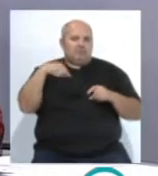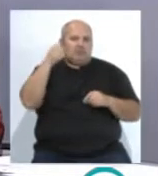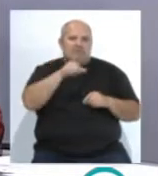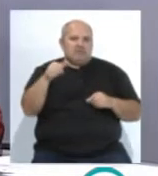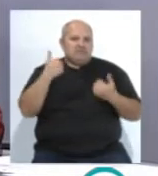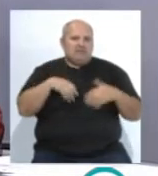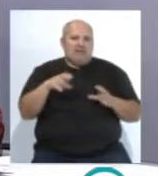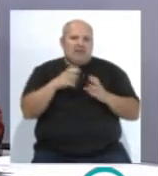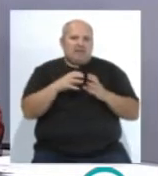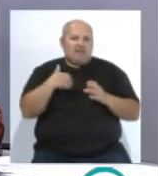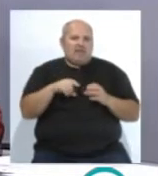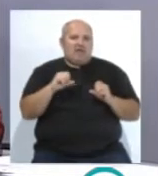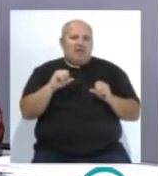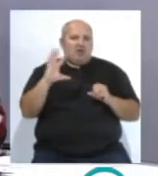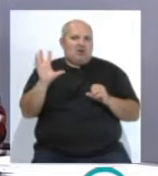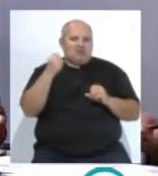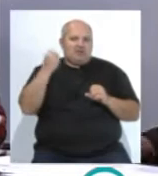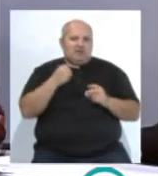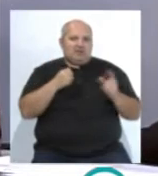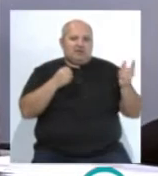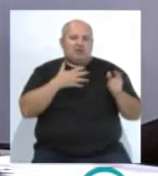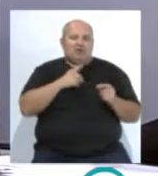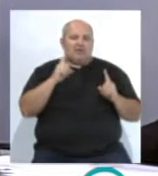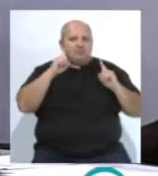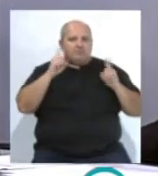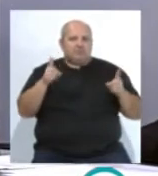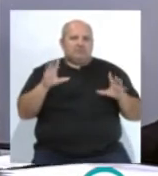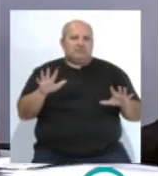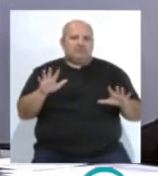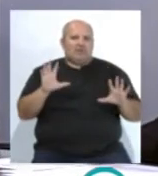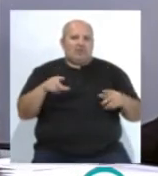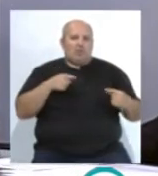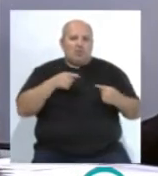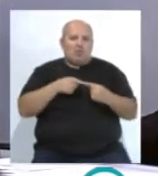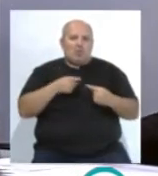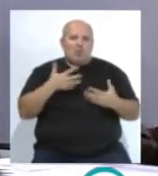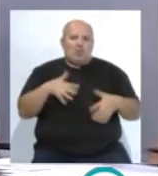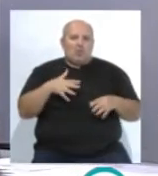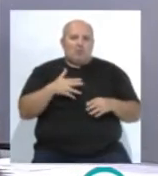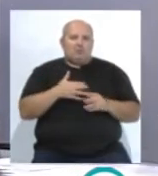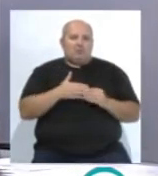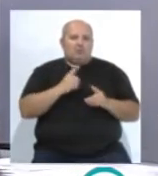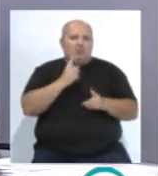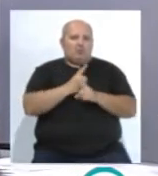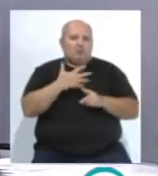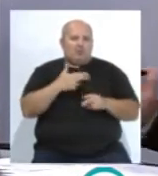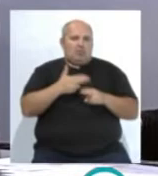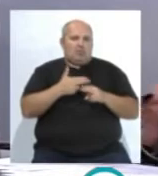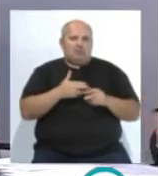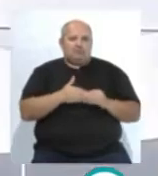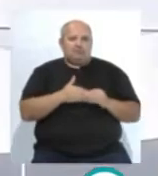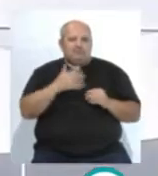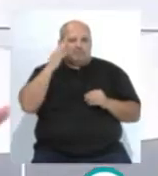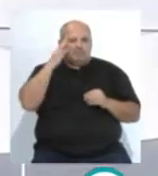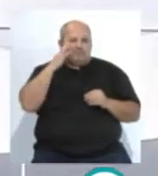lo mejor ya va a conseguirlo y tampoco quiso arriesgar con un equipo como el Cádiz, que sabe que en una contra te puede matar. Pero yo te imagino,